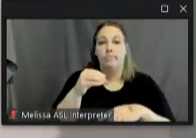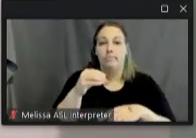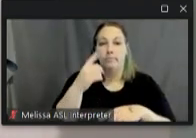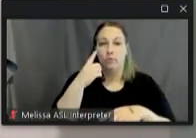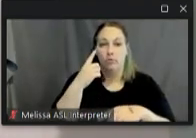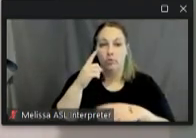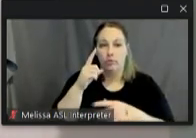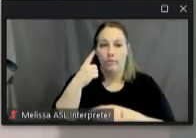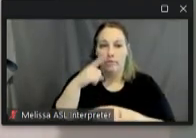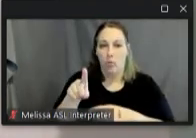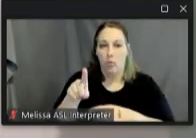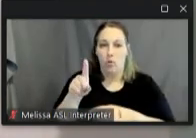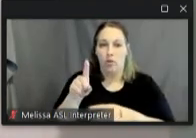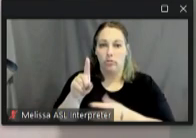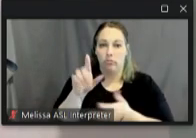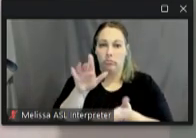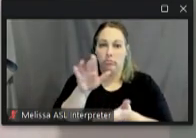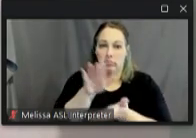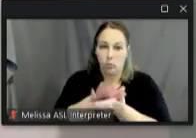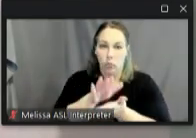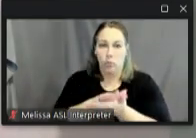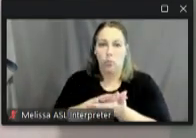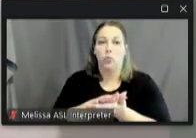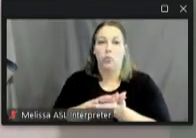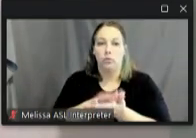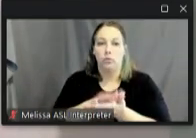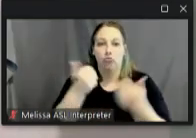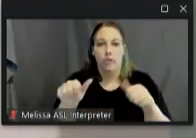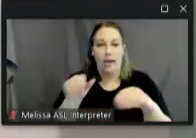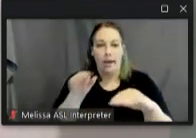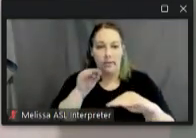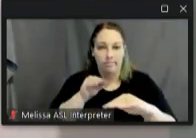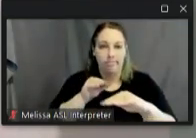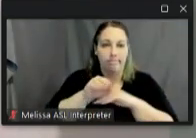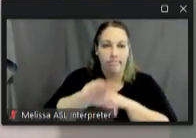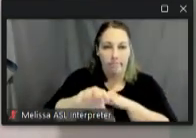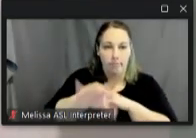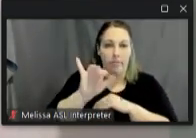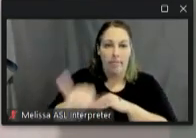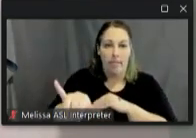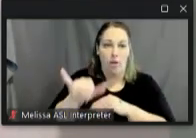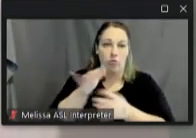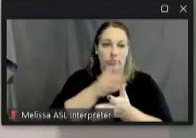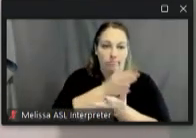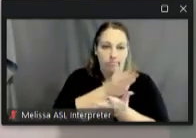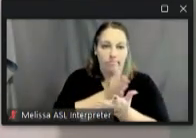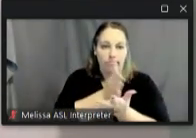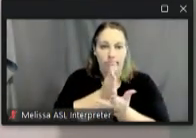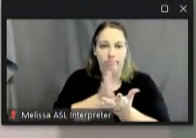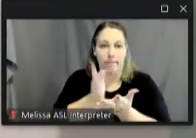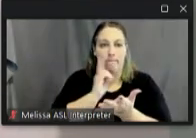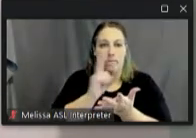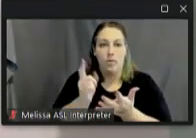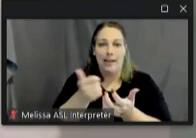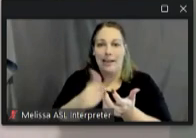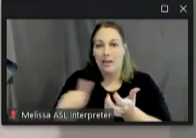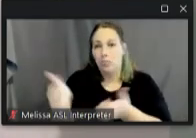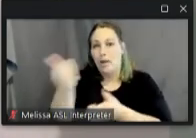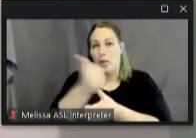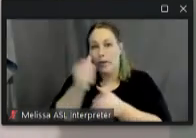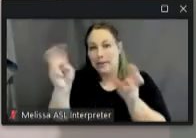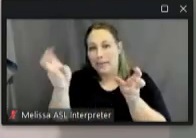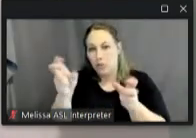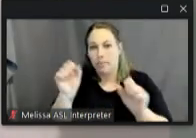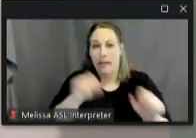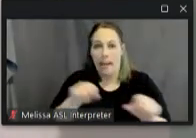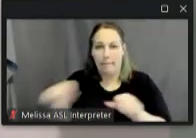hablar de temas prioritarios que sin duda van a combatir la alta tasa de embarazos en adolescentes que tenemos en nuestro